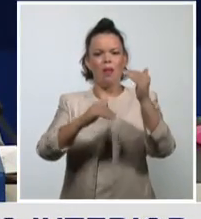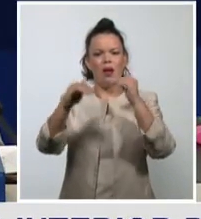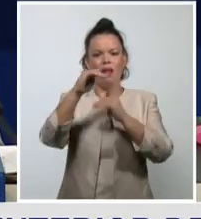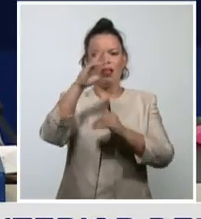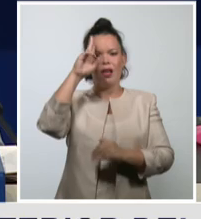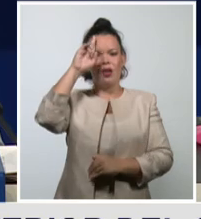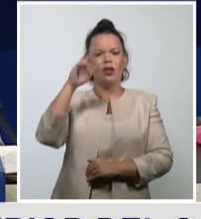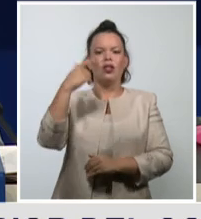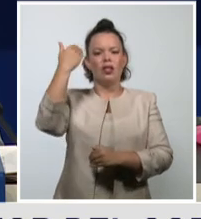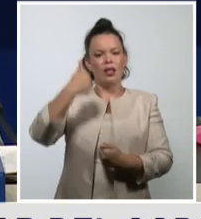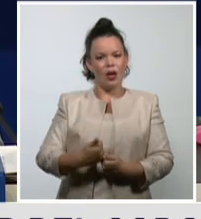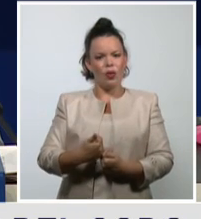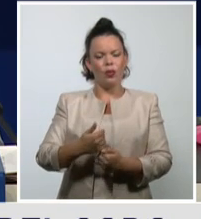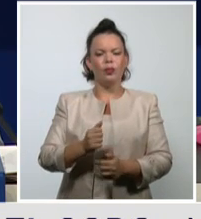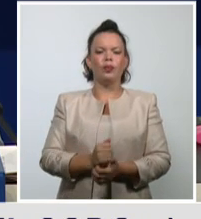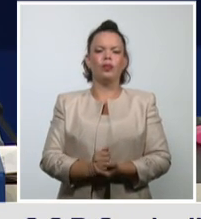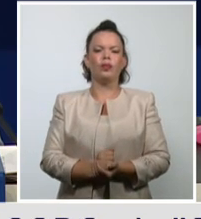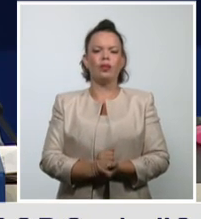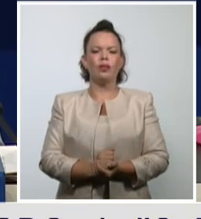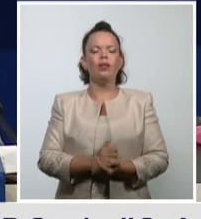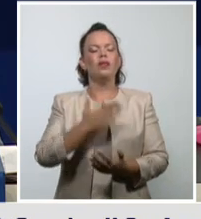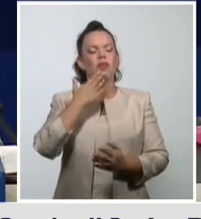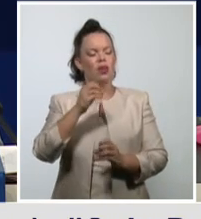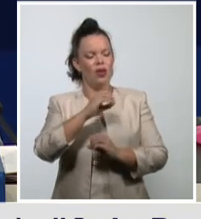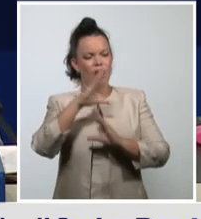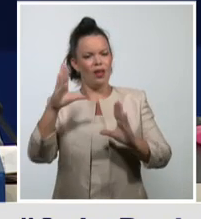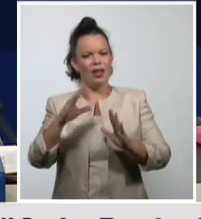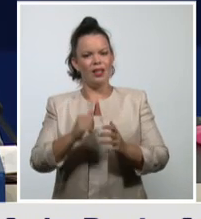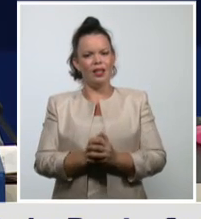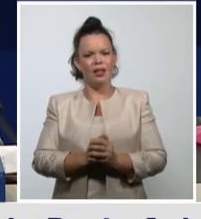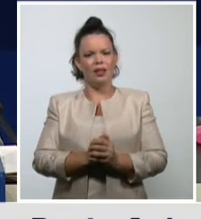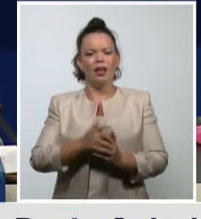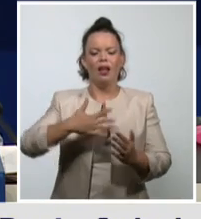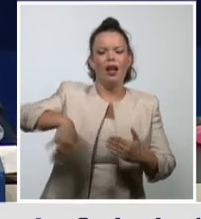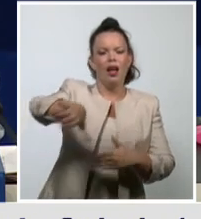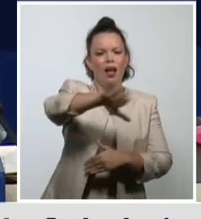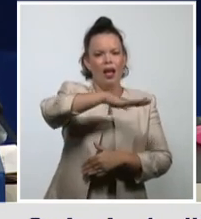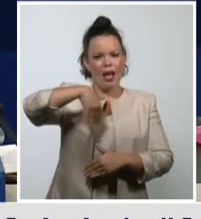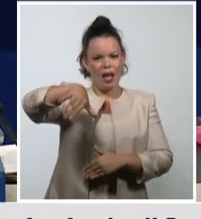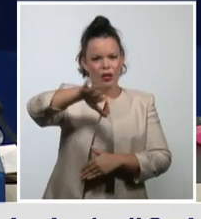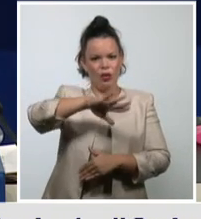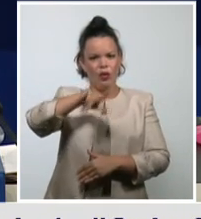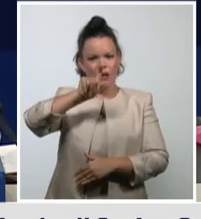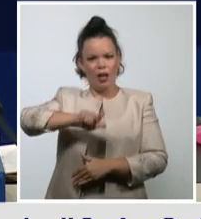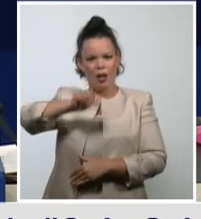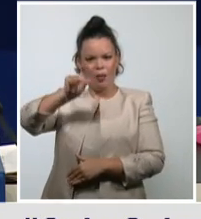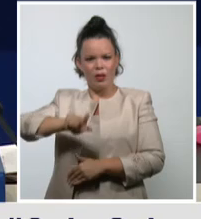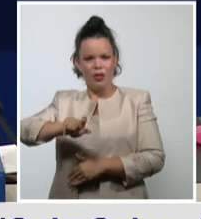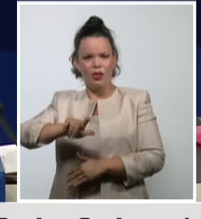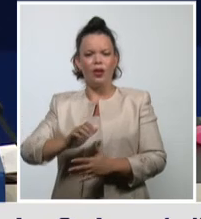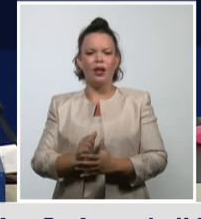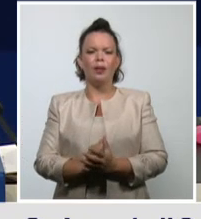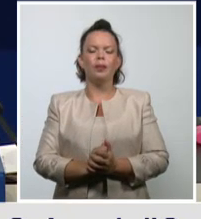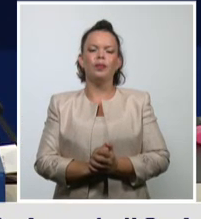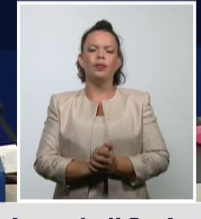Durán García. Doctor, buenos días. Buenos días a ustedes, buenos días a todos los que nos siguen todas las